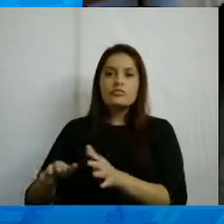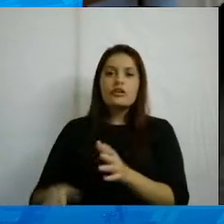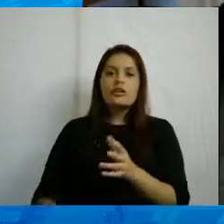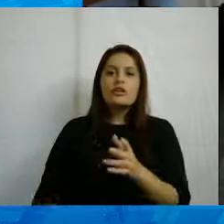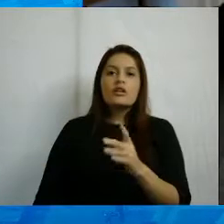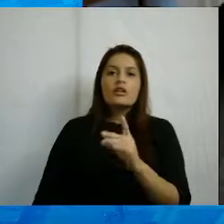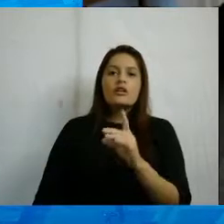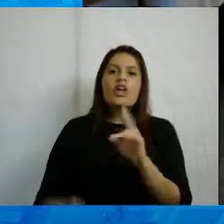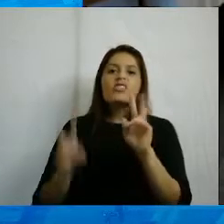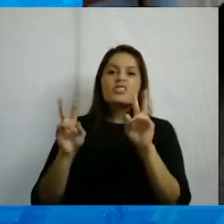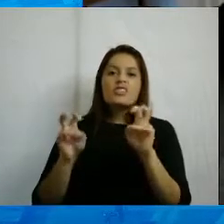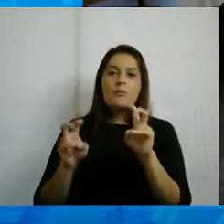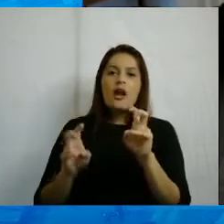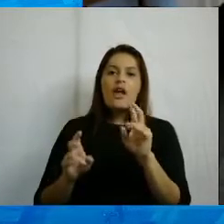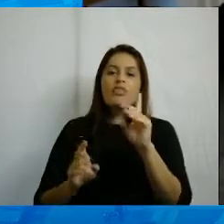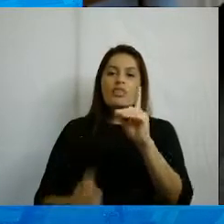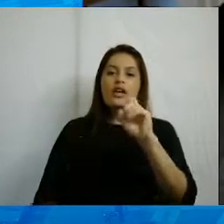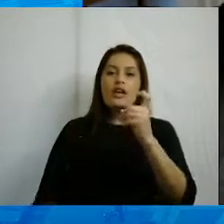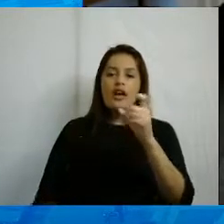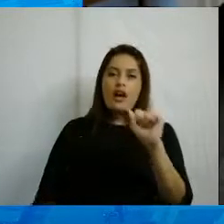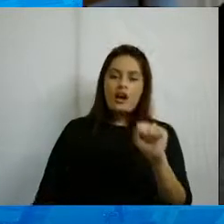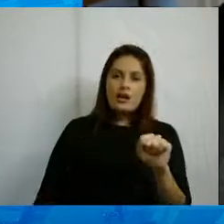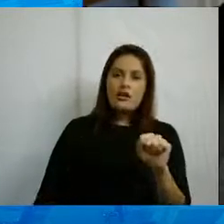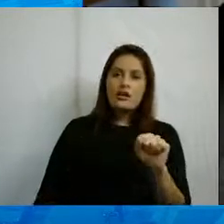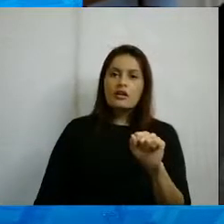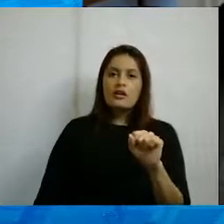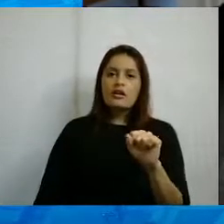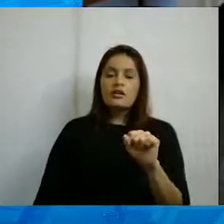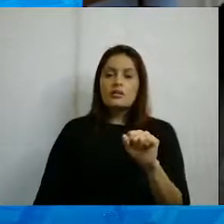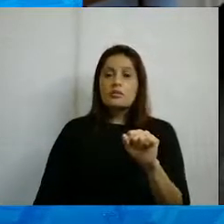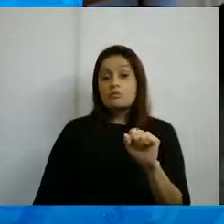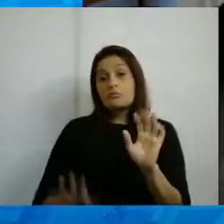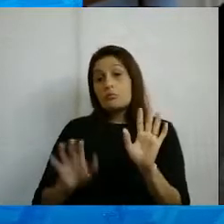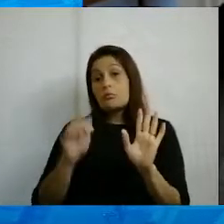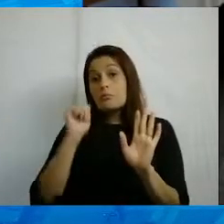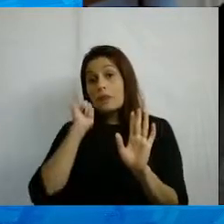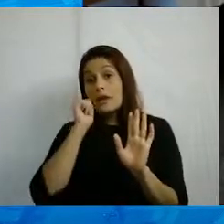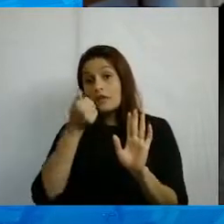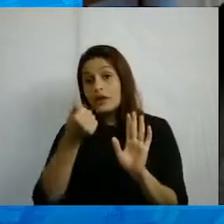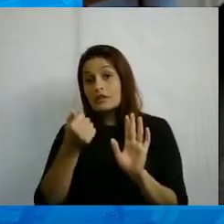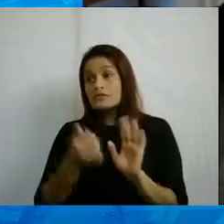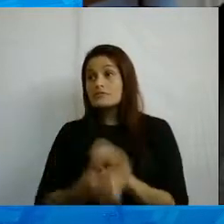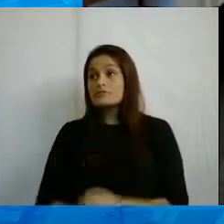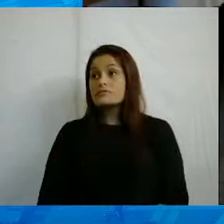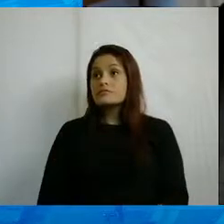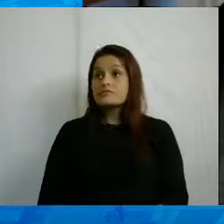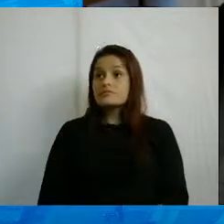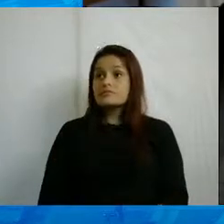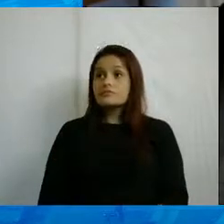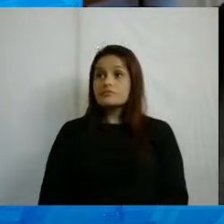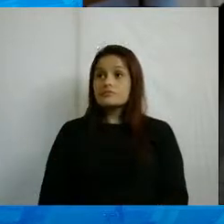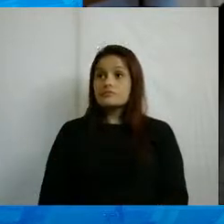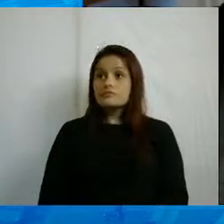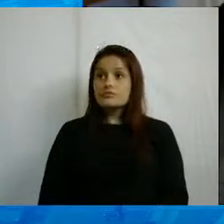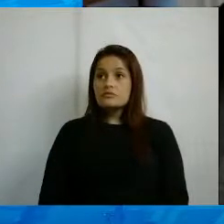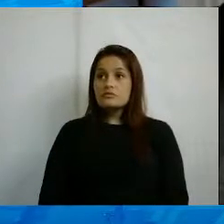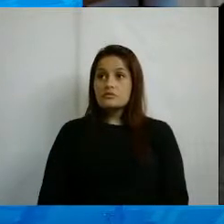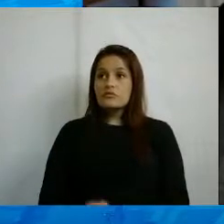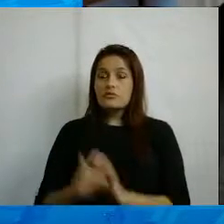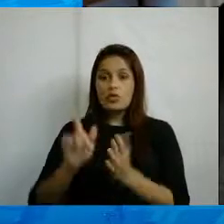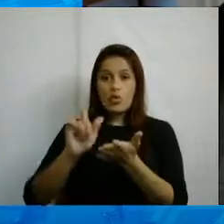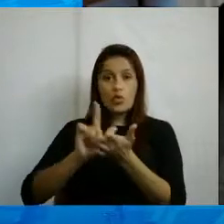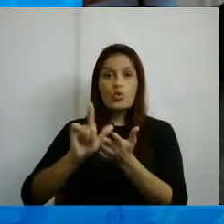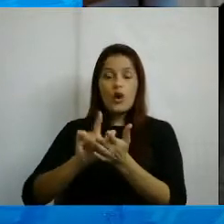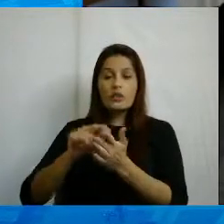temas ecológicos? Si va a ser abierto también el día de mañana a la comunidad. ¿Ha habido un proyecto de estos lugares de recarga que en un